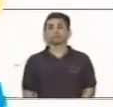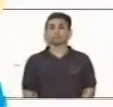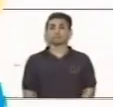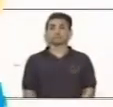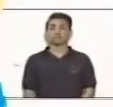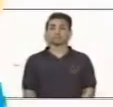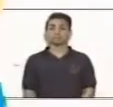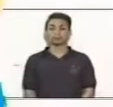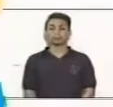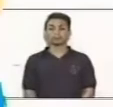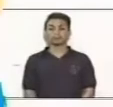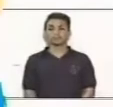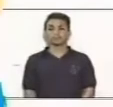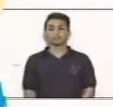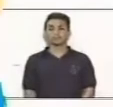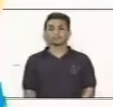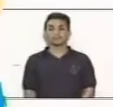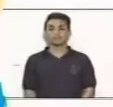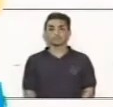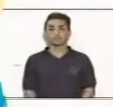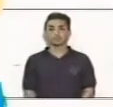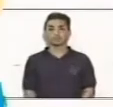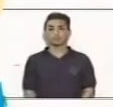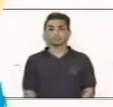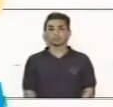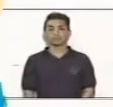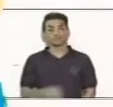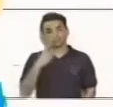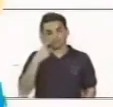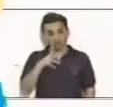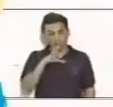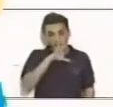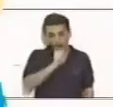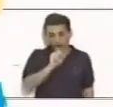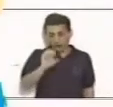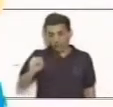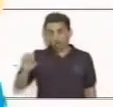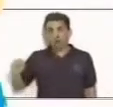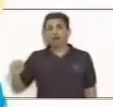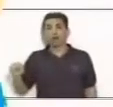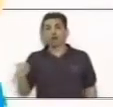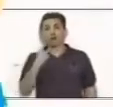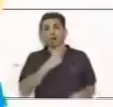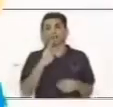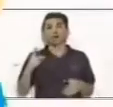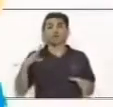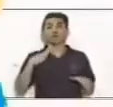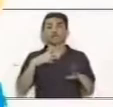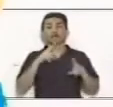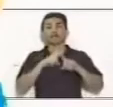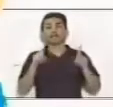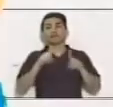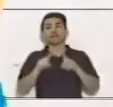¿Estamos claros? ¿Se dan cuenta cómo vamos reconociendo que cada uno tiene diferentes características?